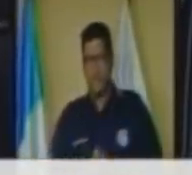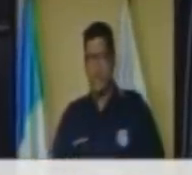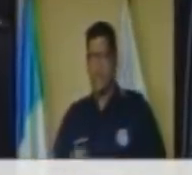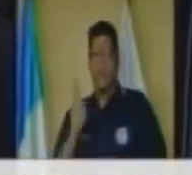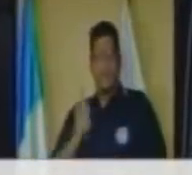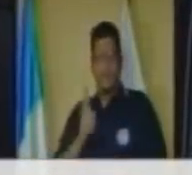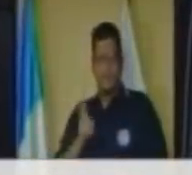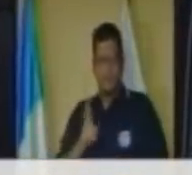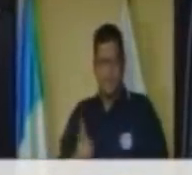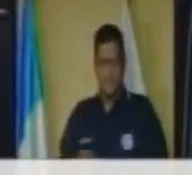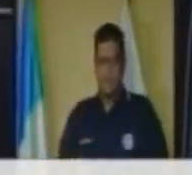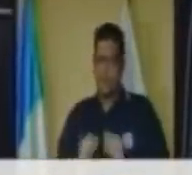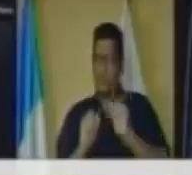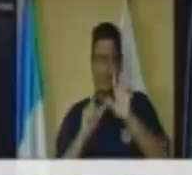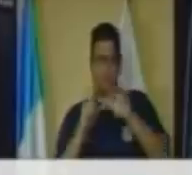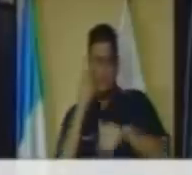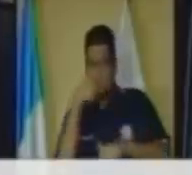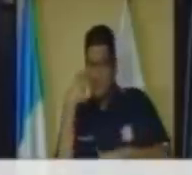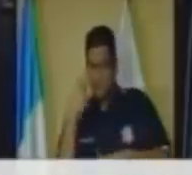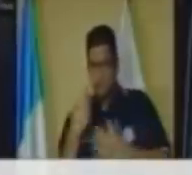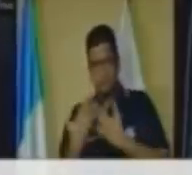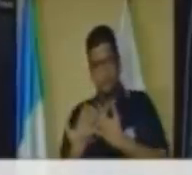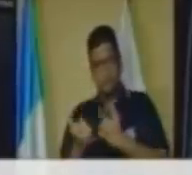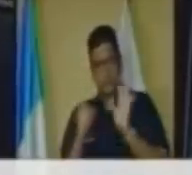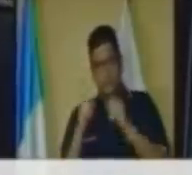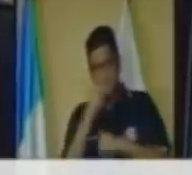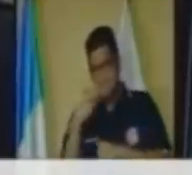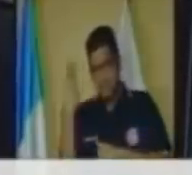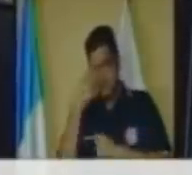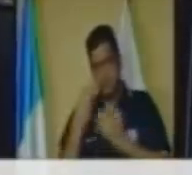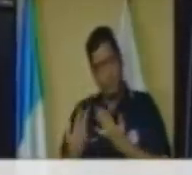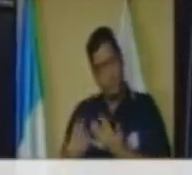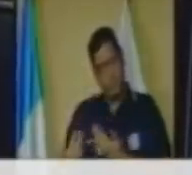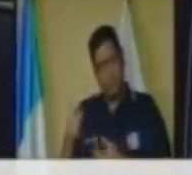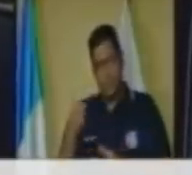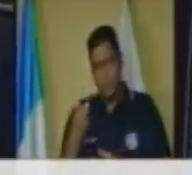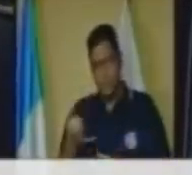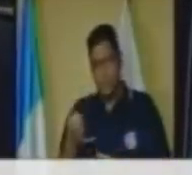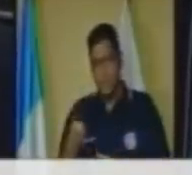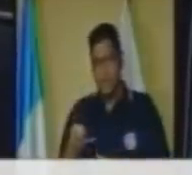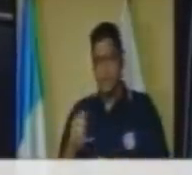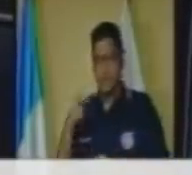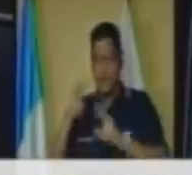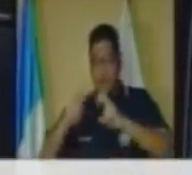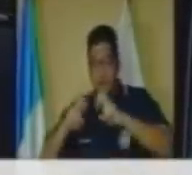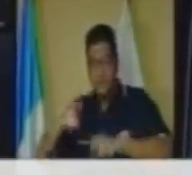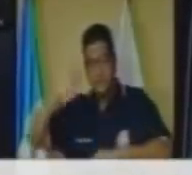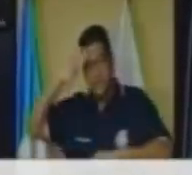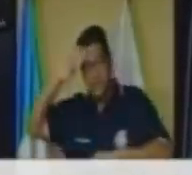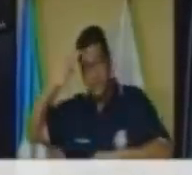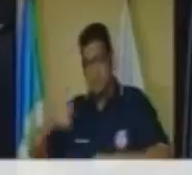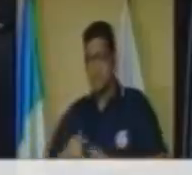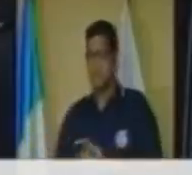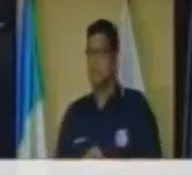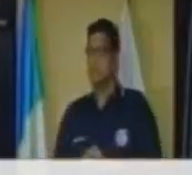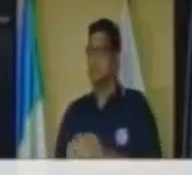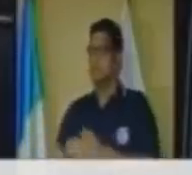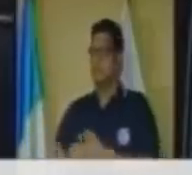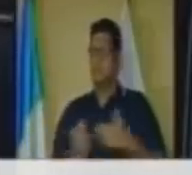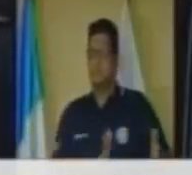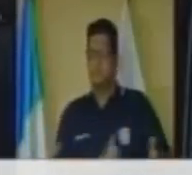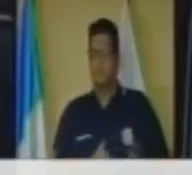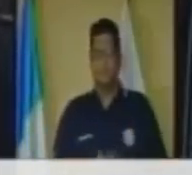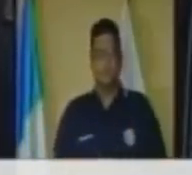cada 8 horas. O sea, toda la gente que está en cuarentena está colaborando inmensamente con nosotros.